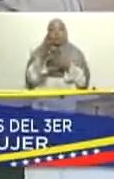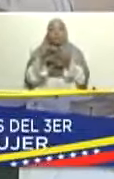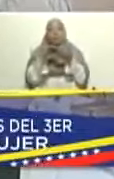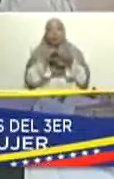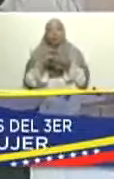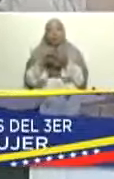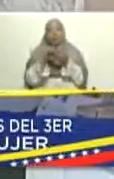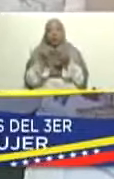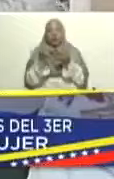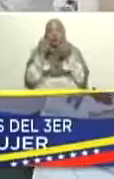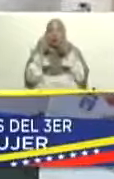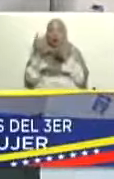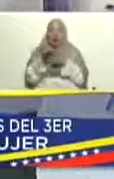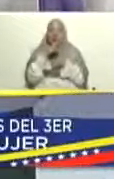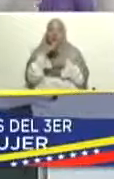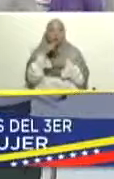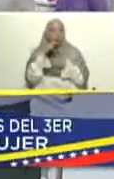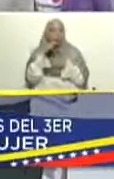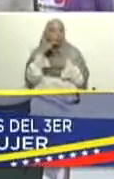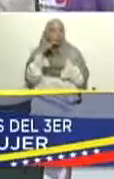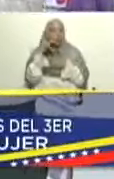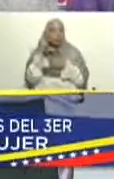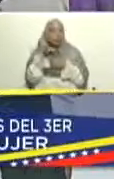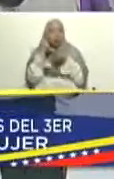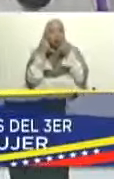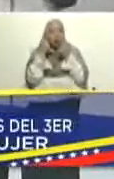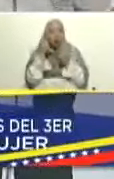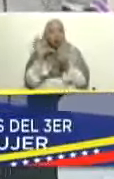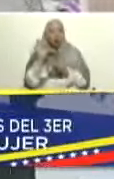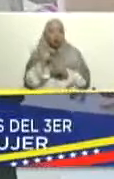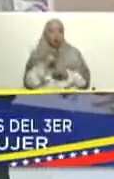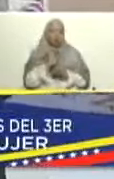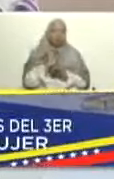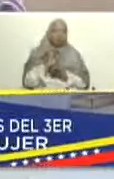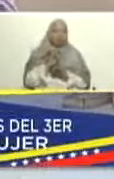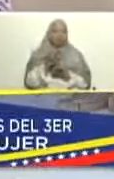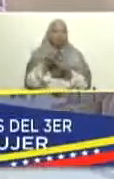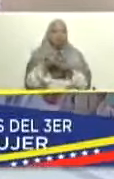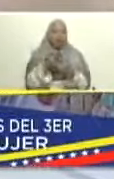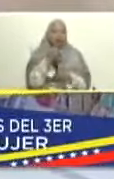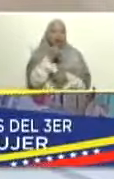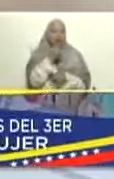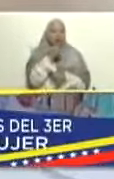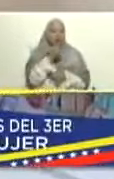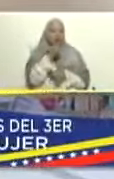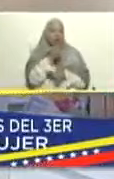vale. Ah, para que no vaya a llorar. Escalona, vamos a ver.